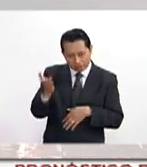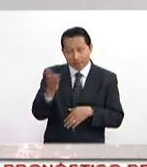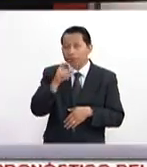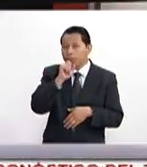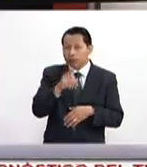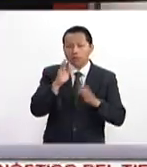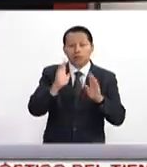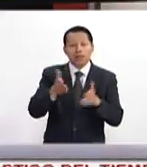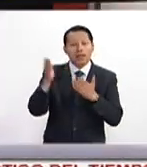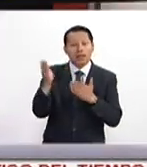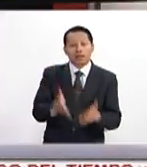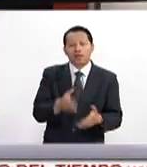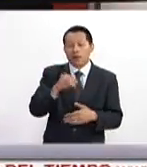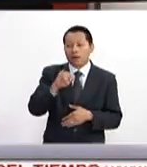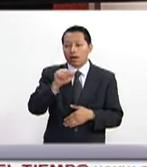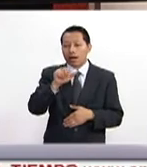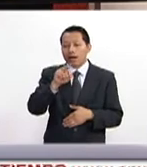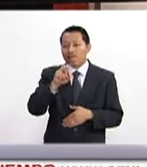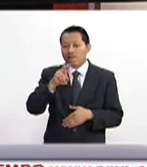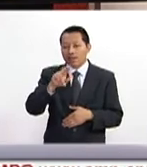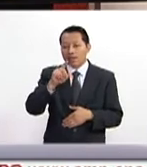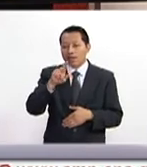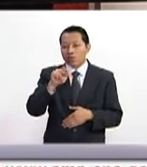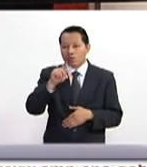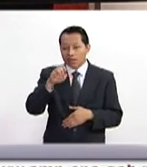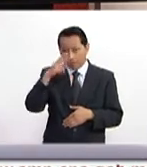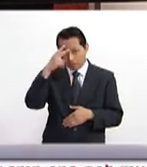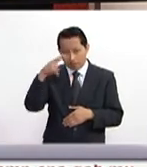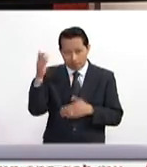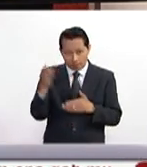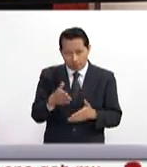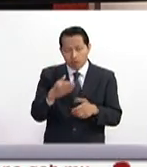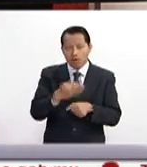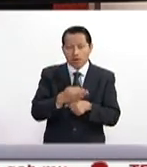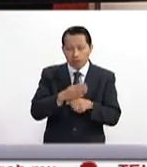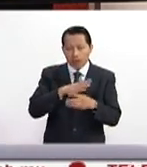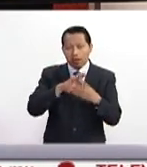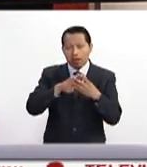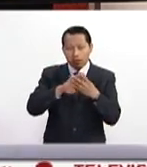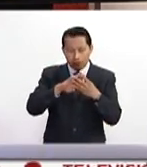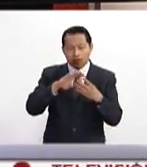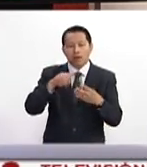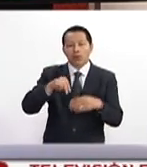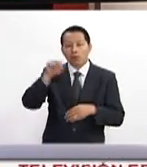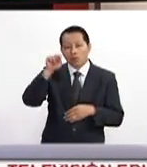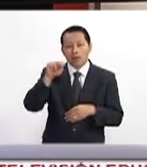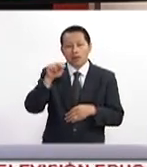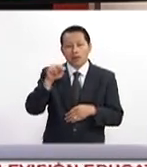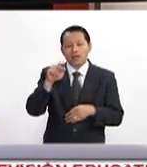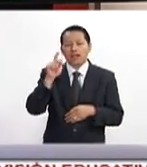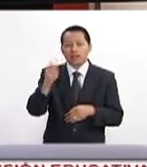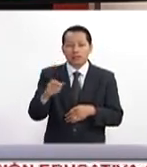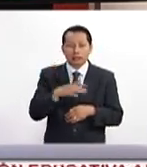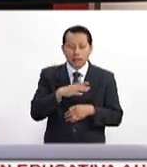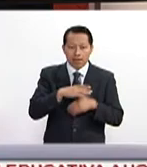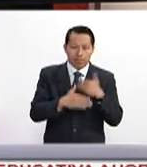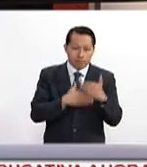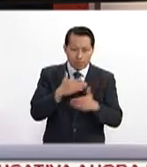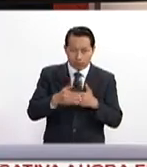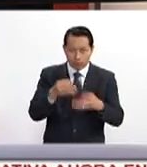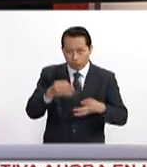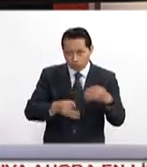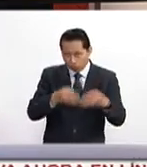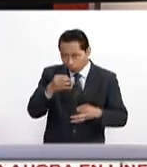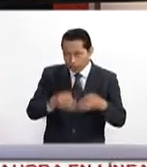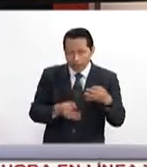ya llegó Javier Duarte a México. En estos momentos se encuentra en el reclusorio norte y sobre todo será procesado, será